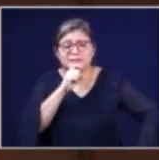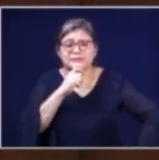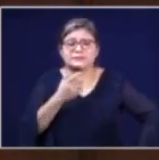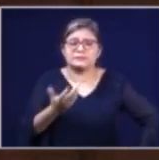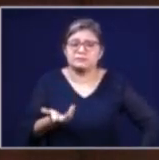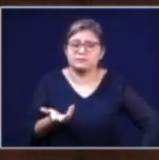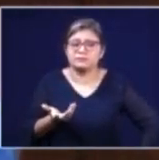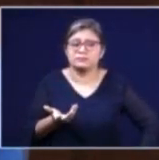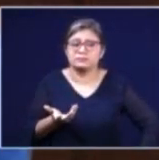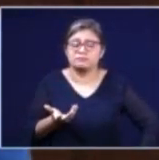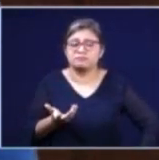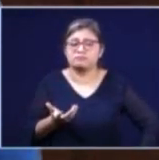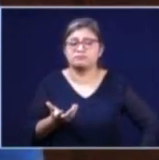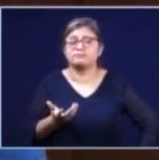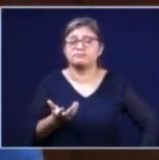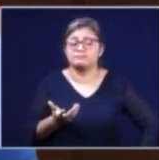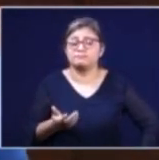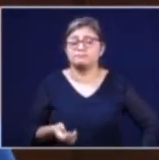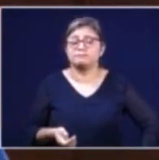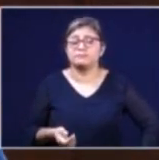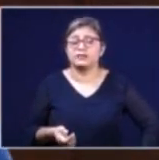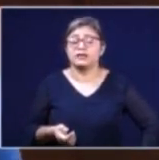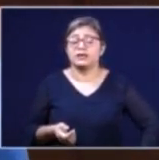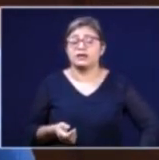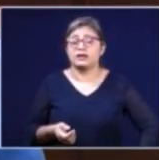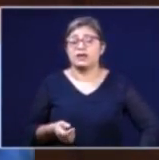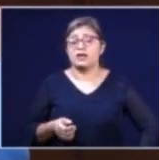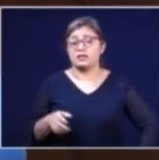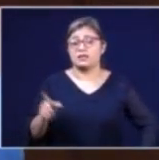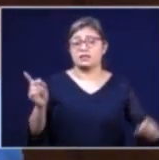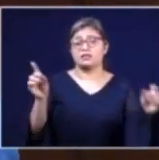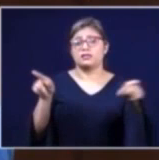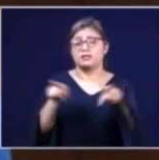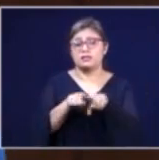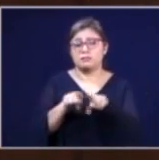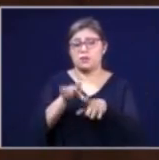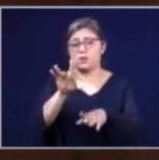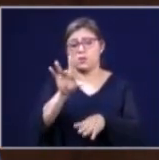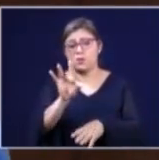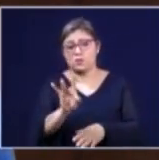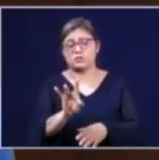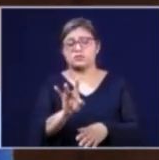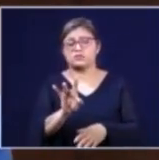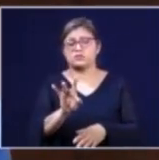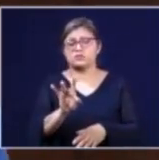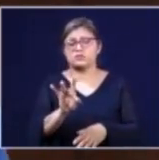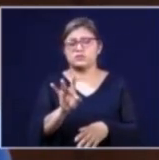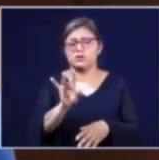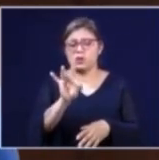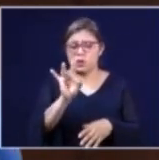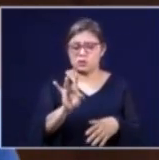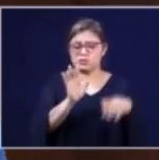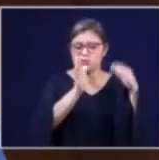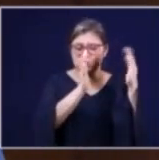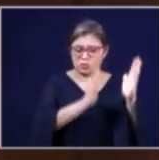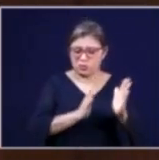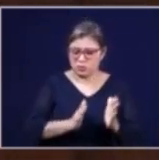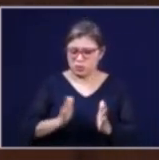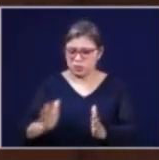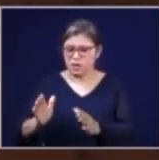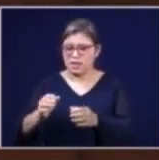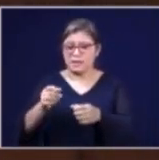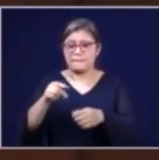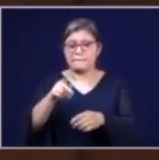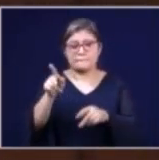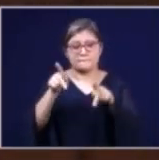Esa es la realidad. Ahí se convocaron 8 organizaciones obreras, 8 patronales y el Ministerio del